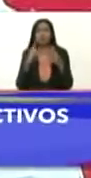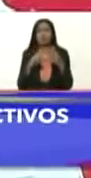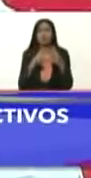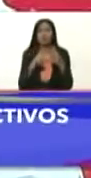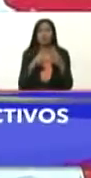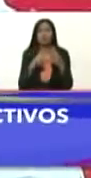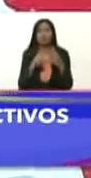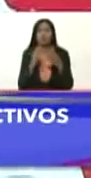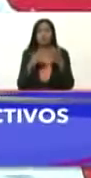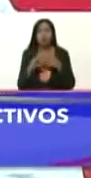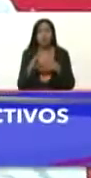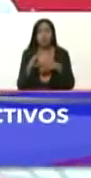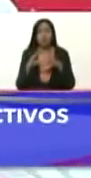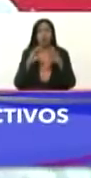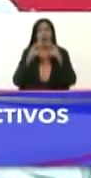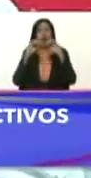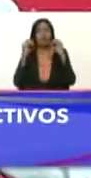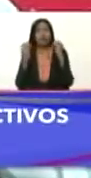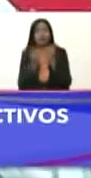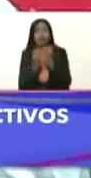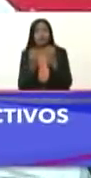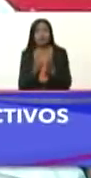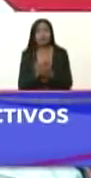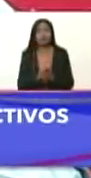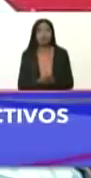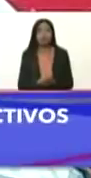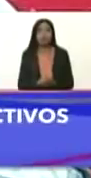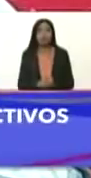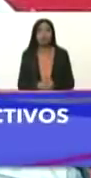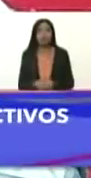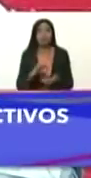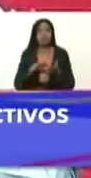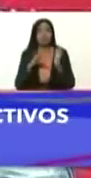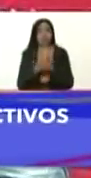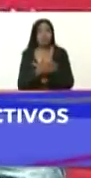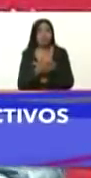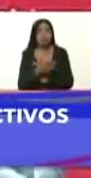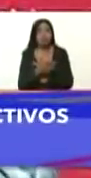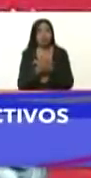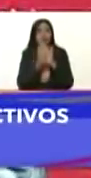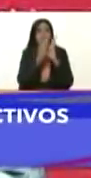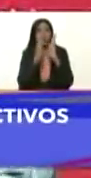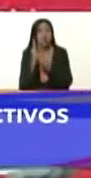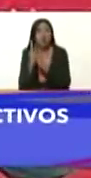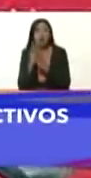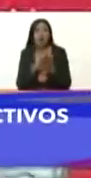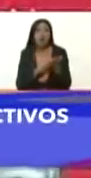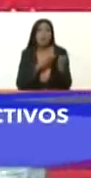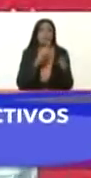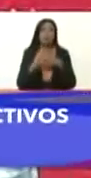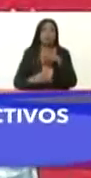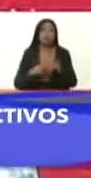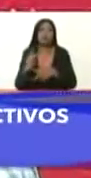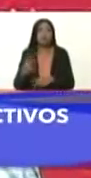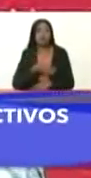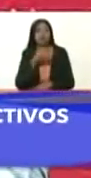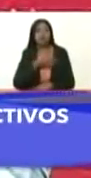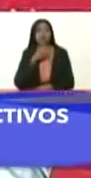esquema, vamos a organizarnos. La organización para la producción y el socialismo.